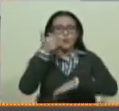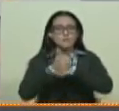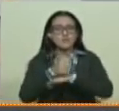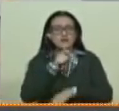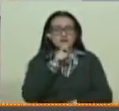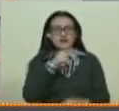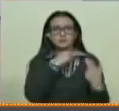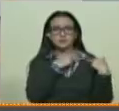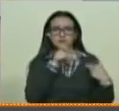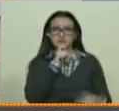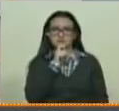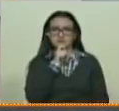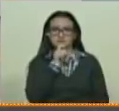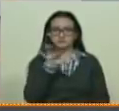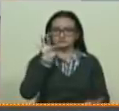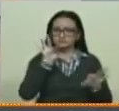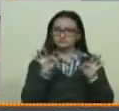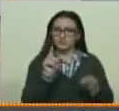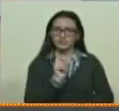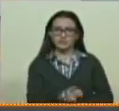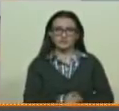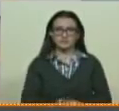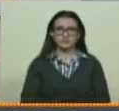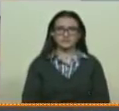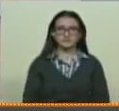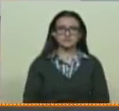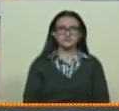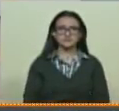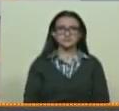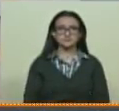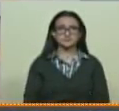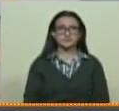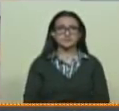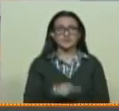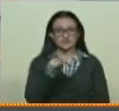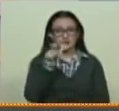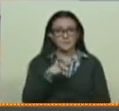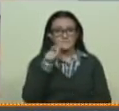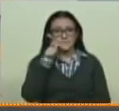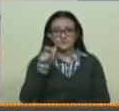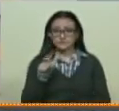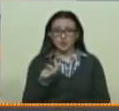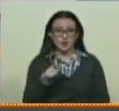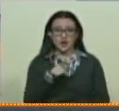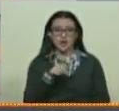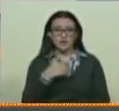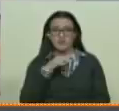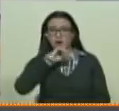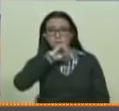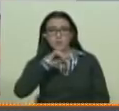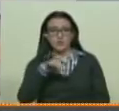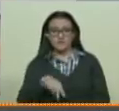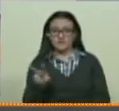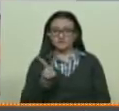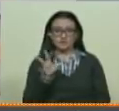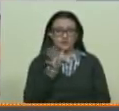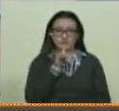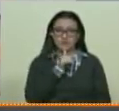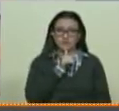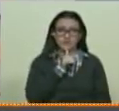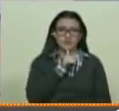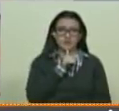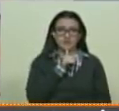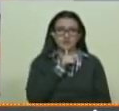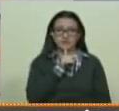responsables. Estos apátridas, porque es lo que son, unos apátridas, que se vendieron